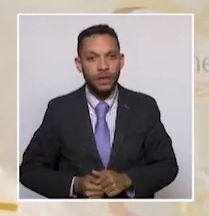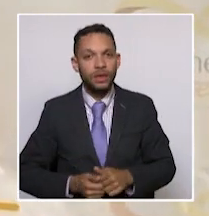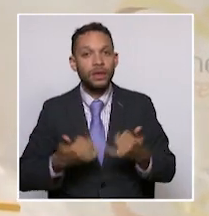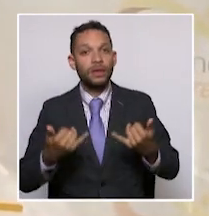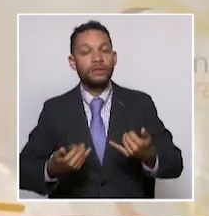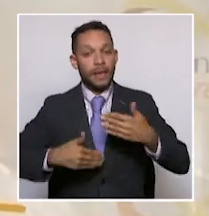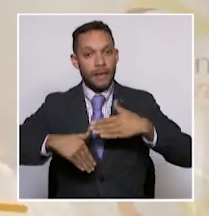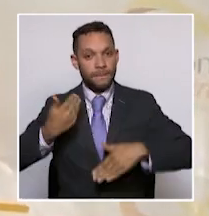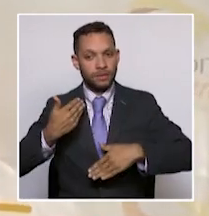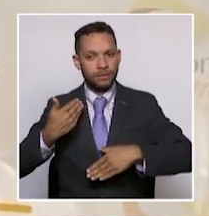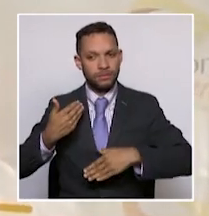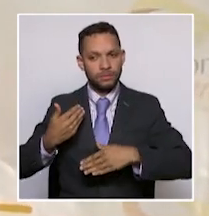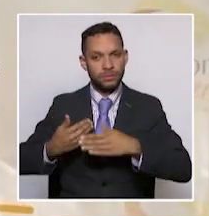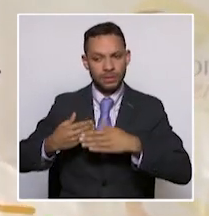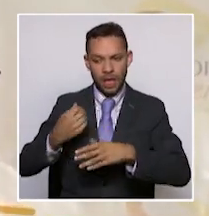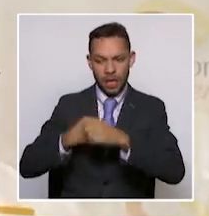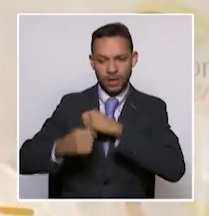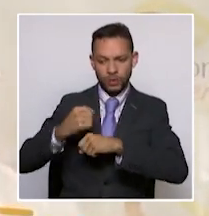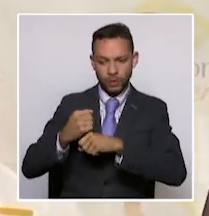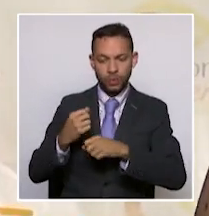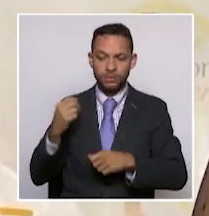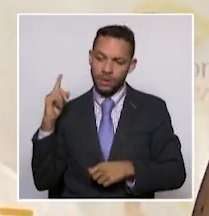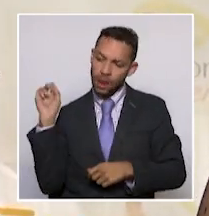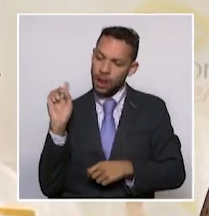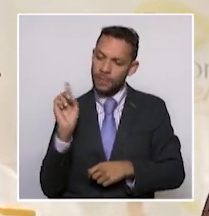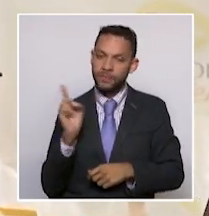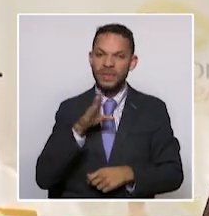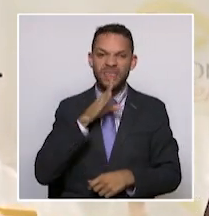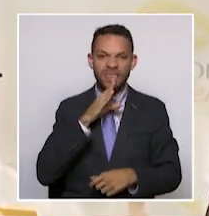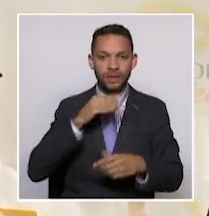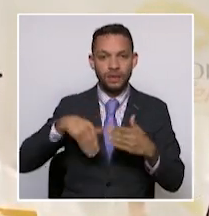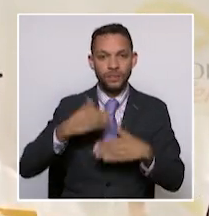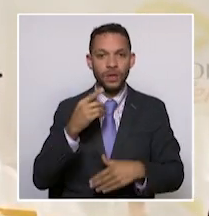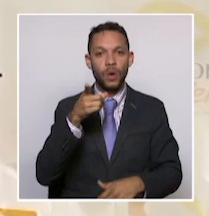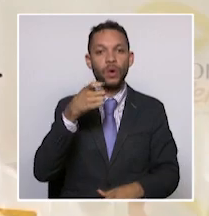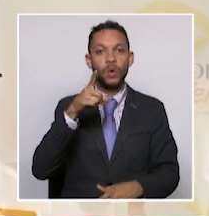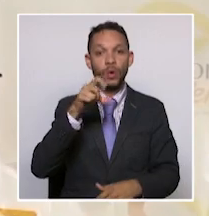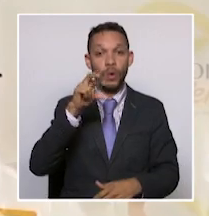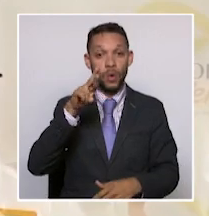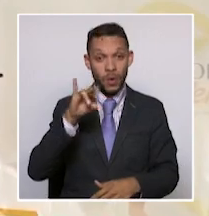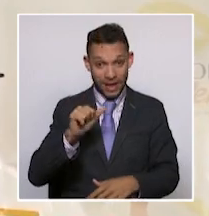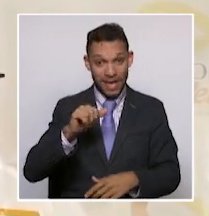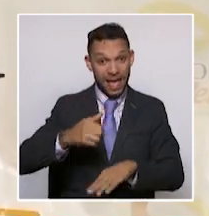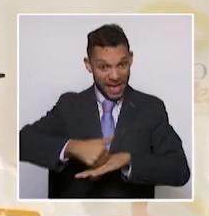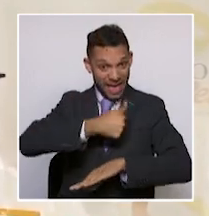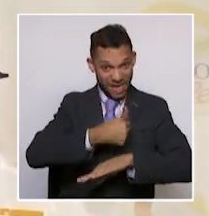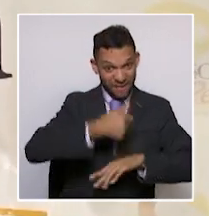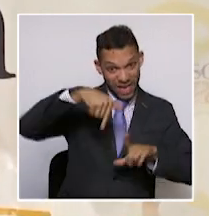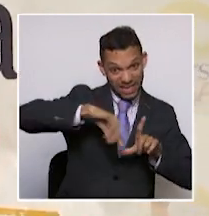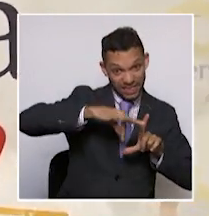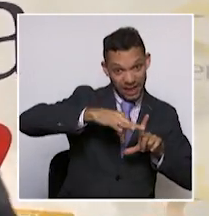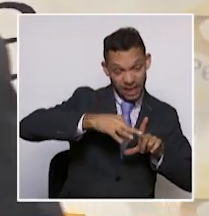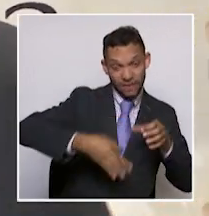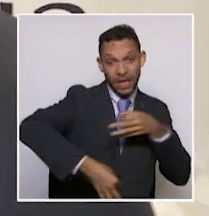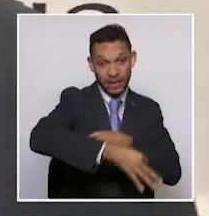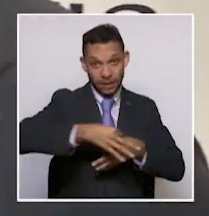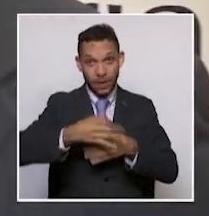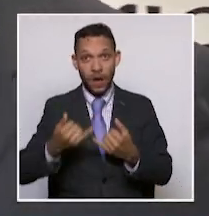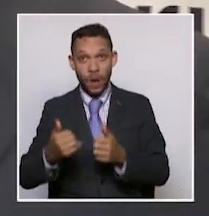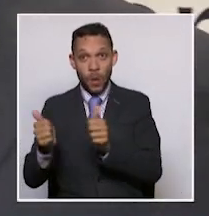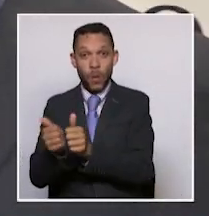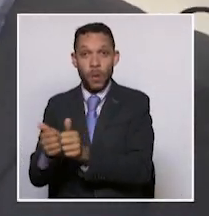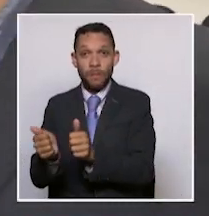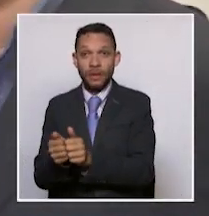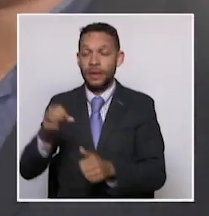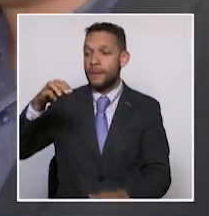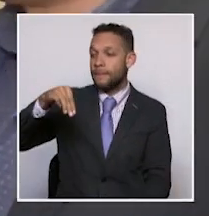así, su proceso cuando estaba de personera la doctora Gloria Beatriz Giraldo, actual gerente del canal regional Telecafé, y en ese momento me acompaña justamente el doctor